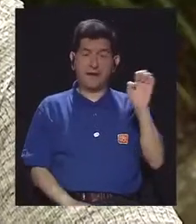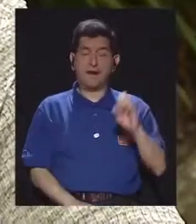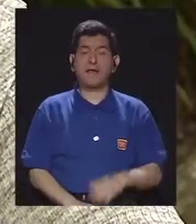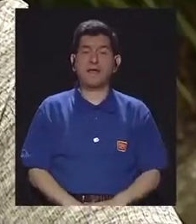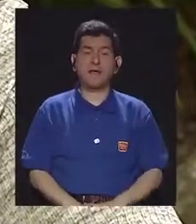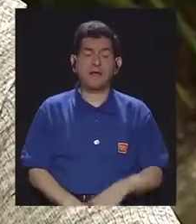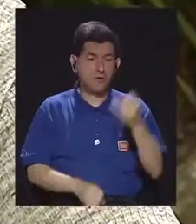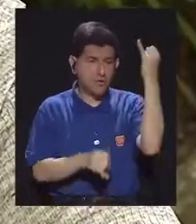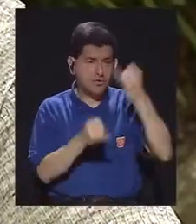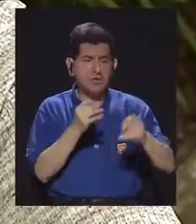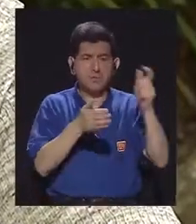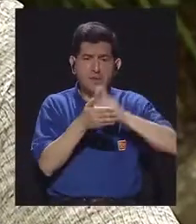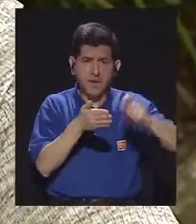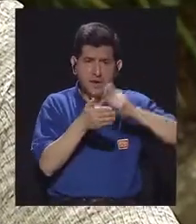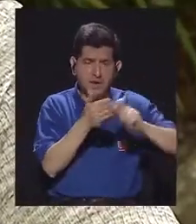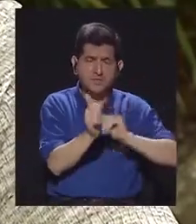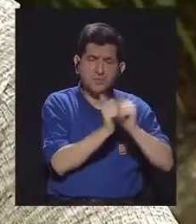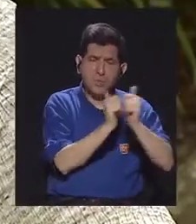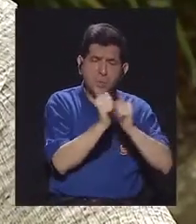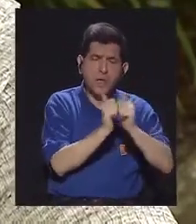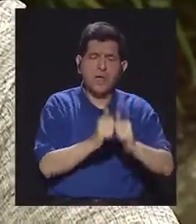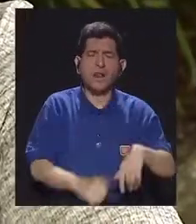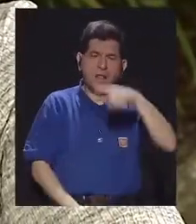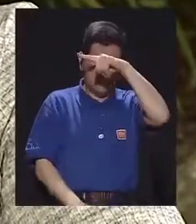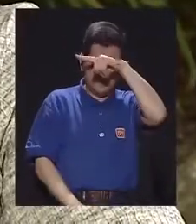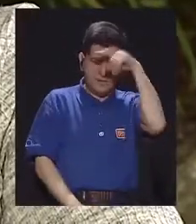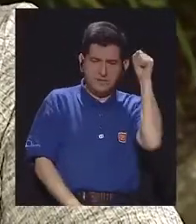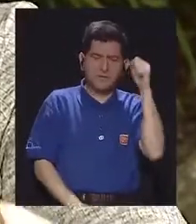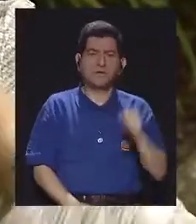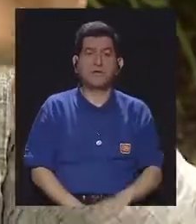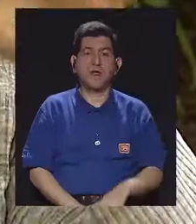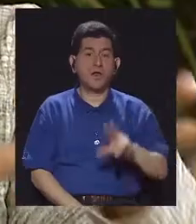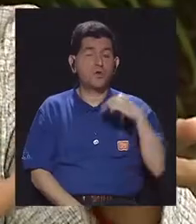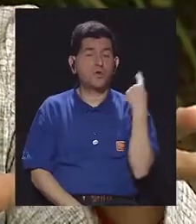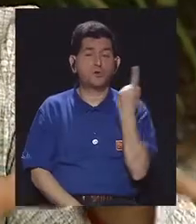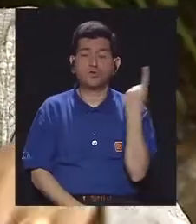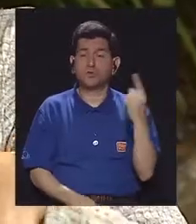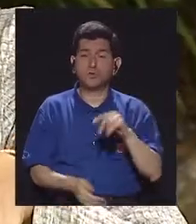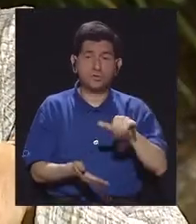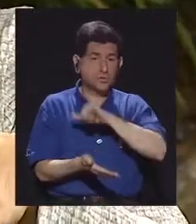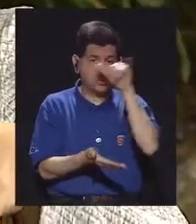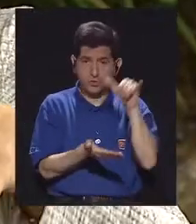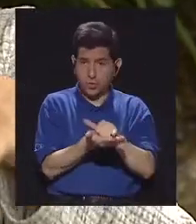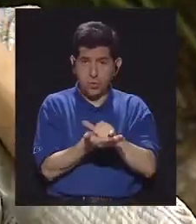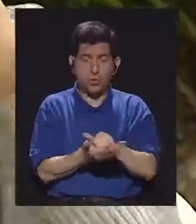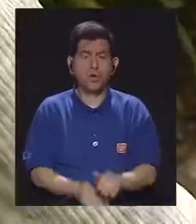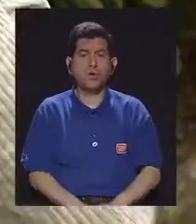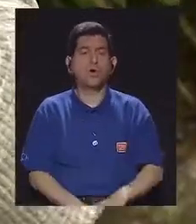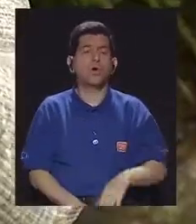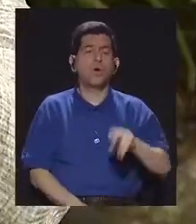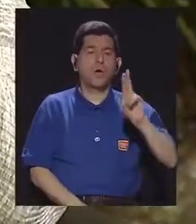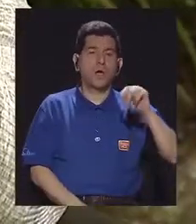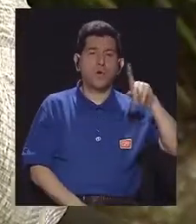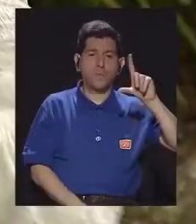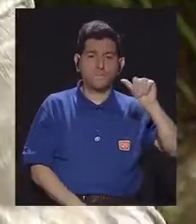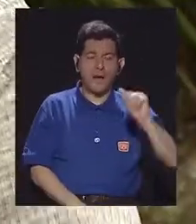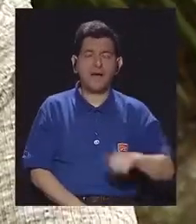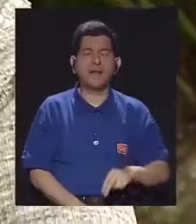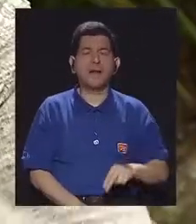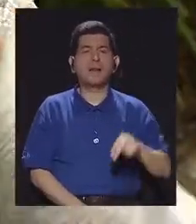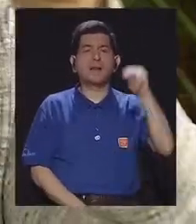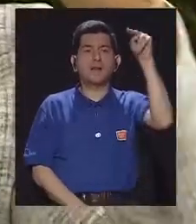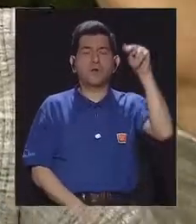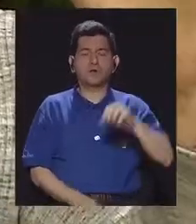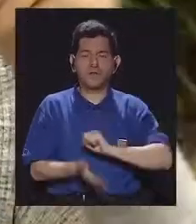enero acabamos de terminar las escuelas deportivas de verano, que las realizamos no únicamente en San José, las hicimos también en Upala, allá en la